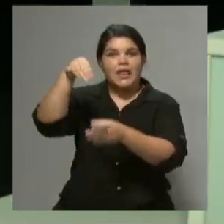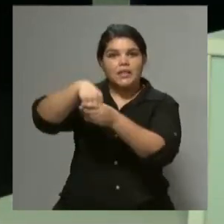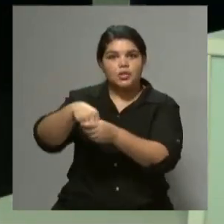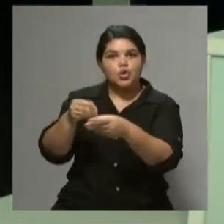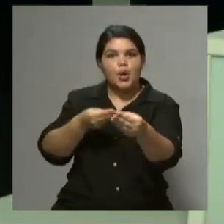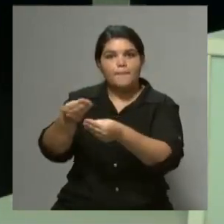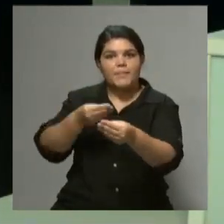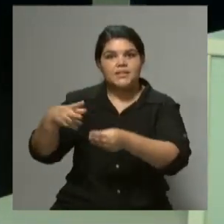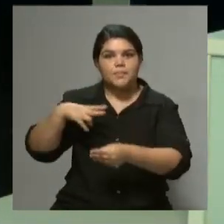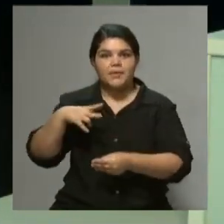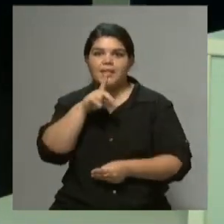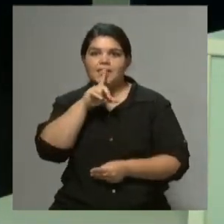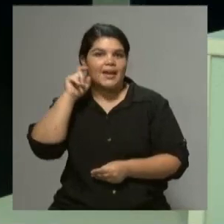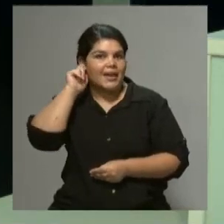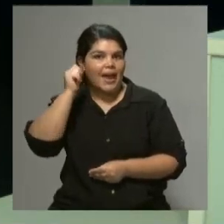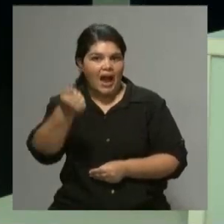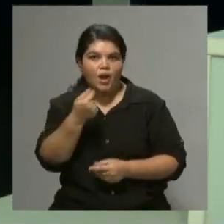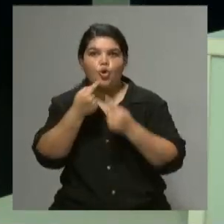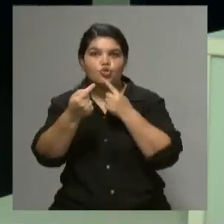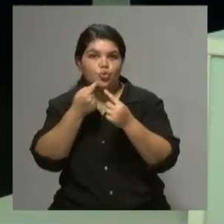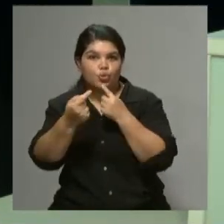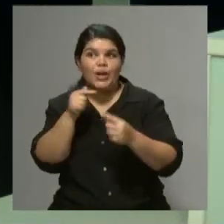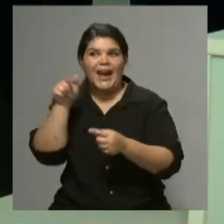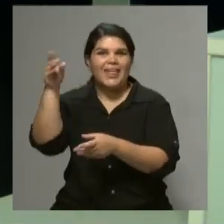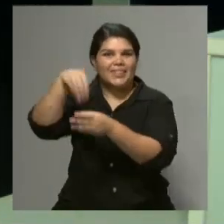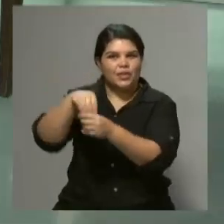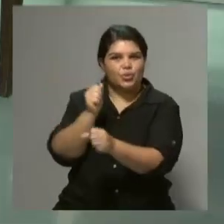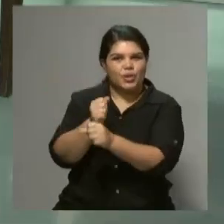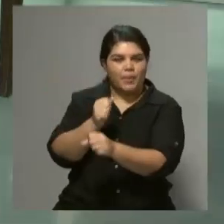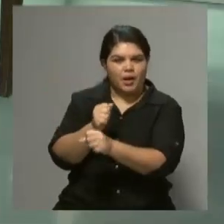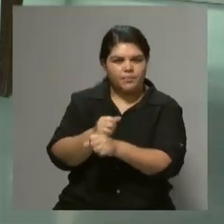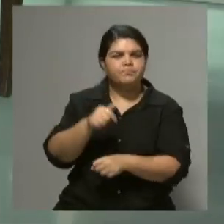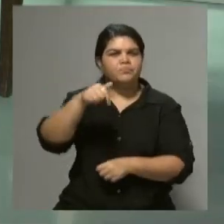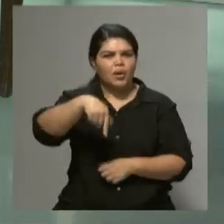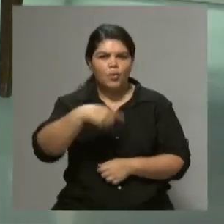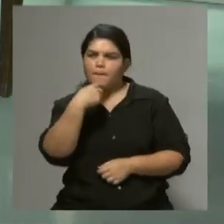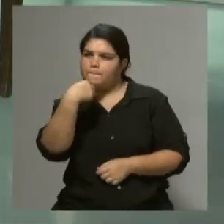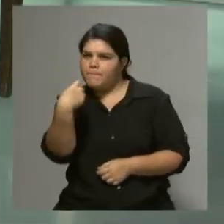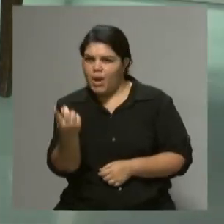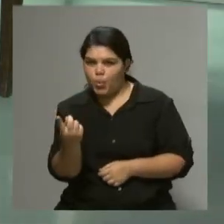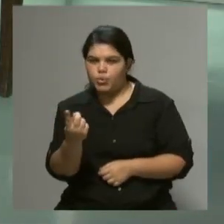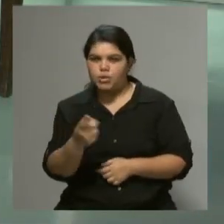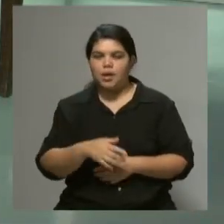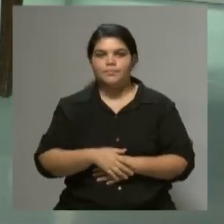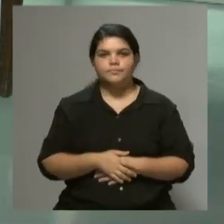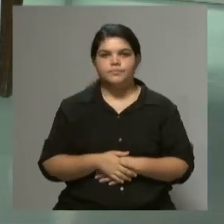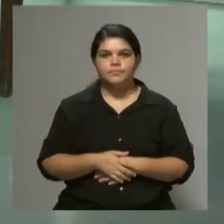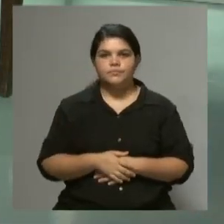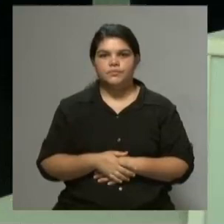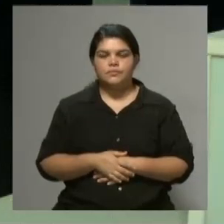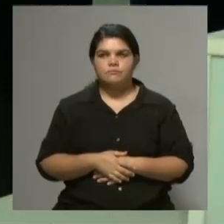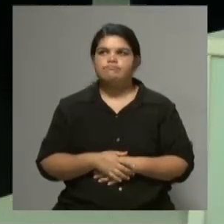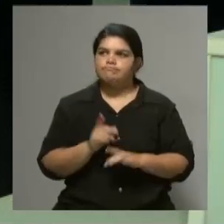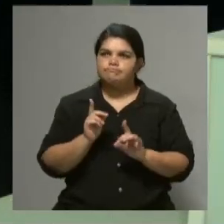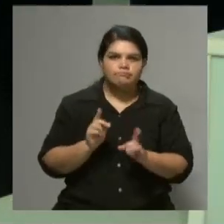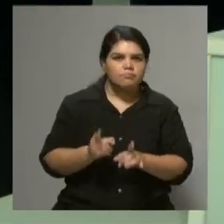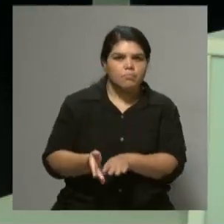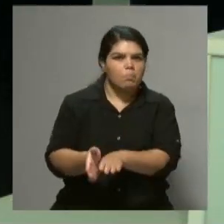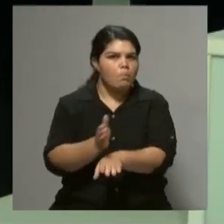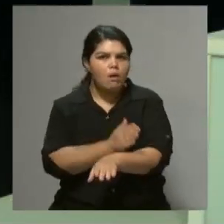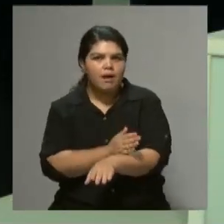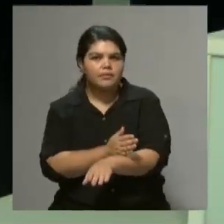Auditores. Hay una pregunta que quería hacerte, Ana Paula, porque hay cosas que han sucedido en